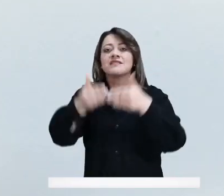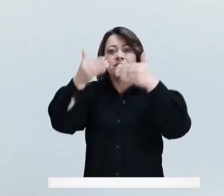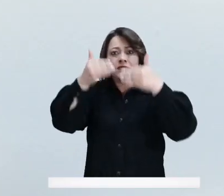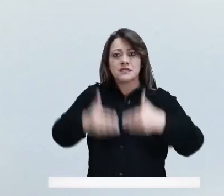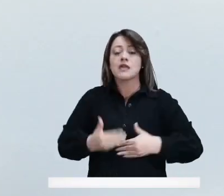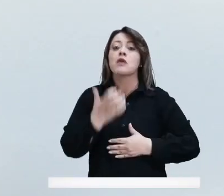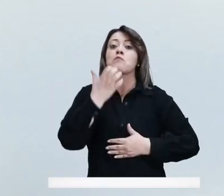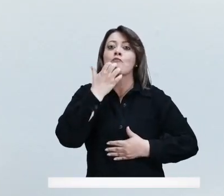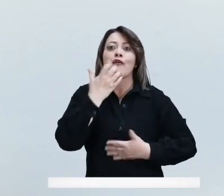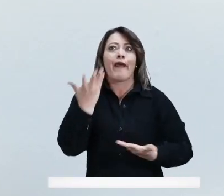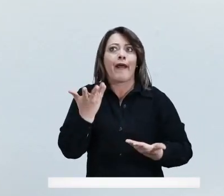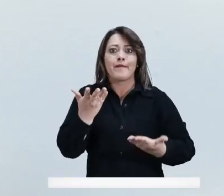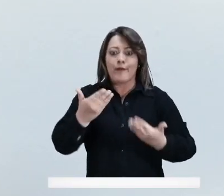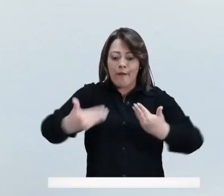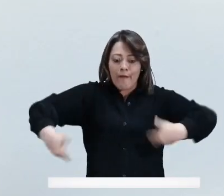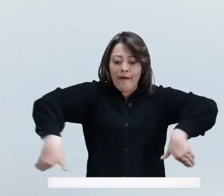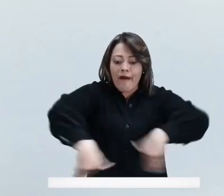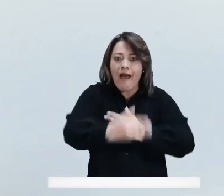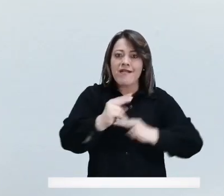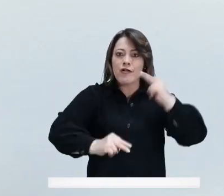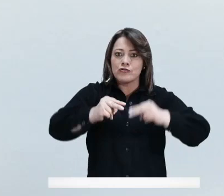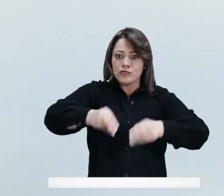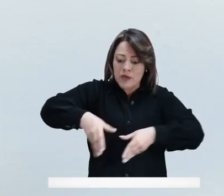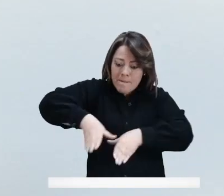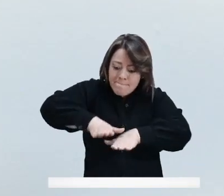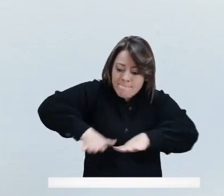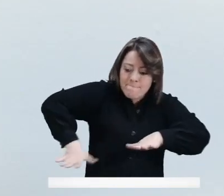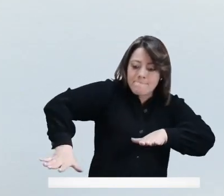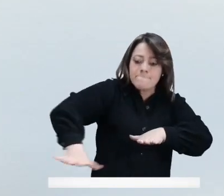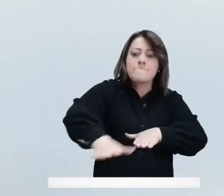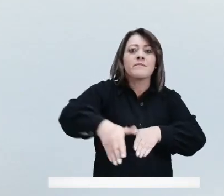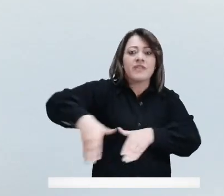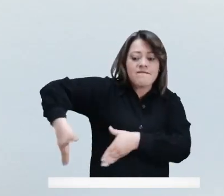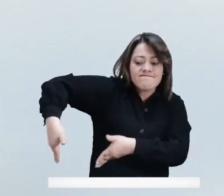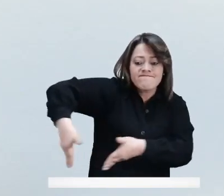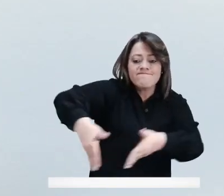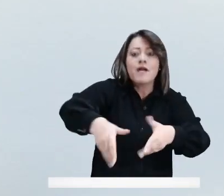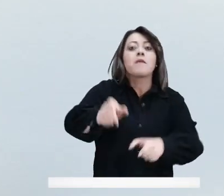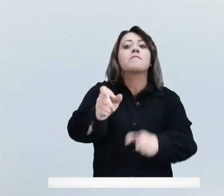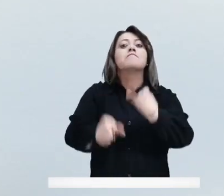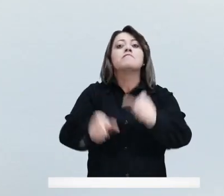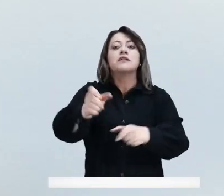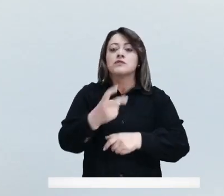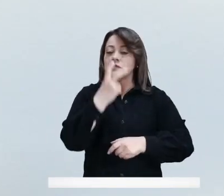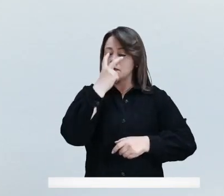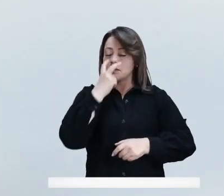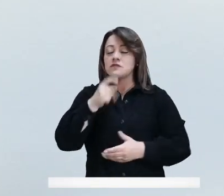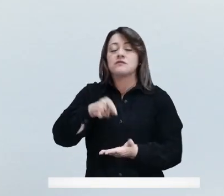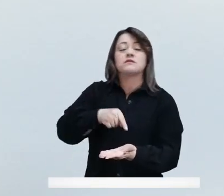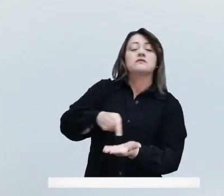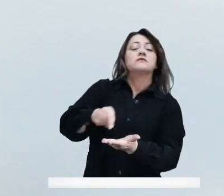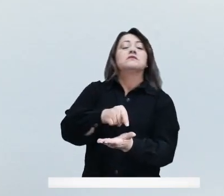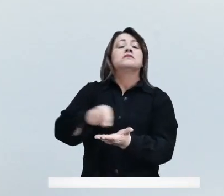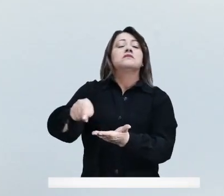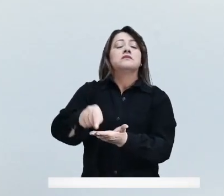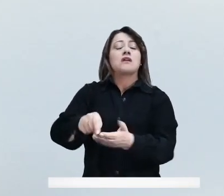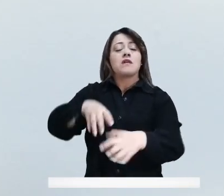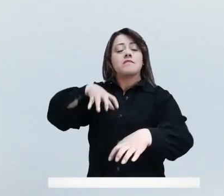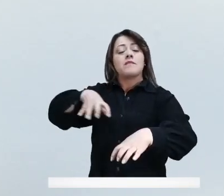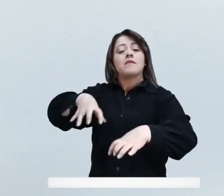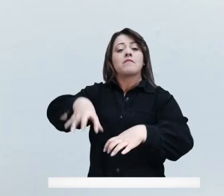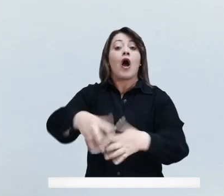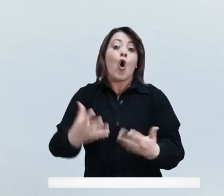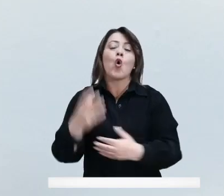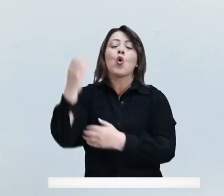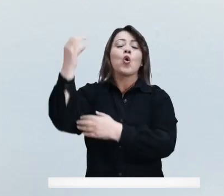de un cambio en los andenes de la ciudad, pues tengamos las losas podáctiles para que las personas con discapacidad visual se puedan guiar, que